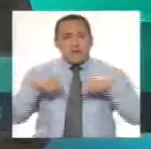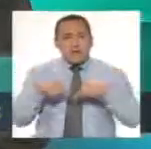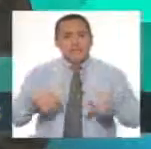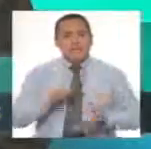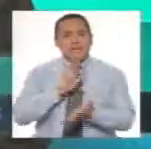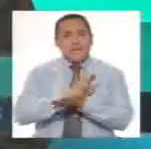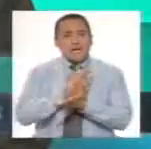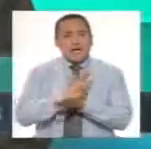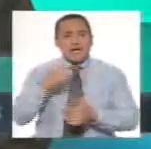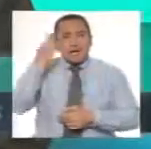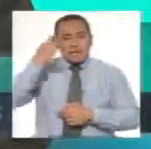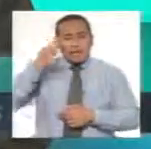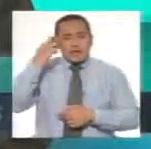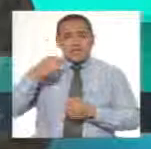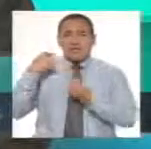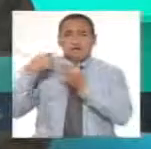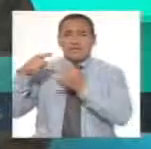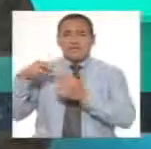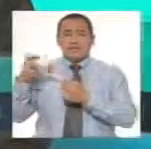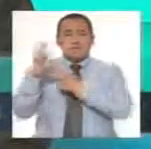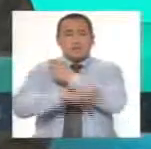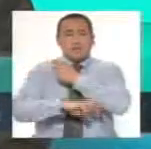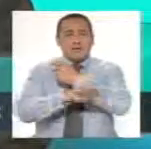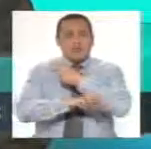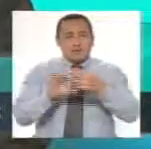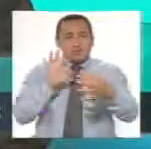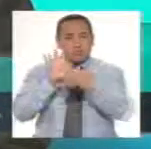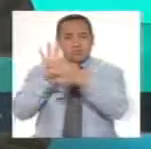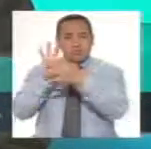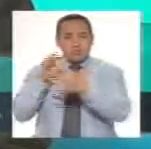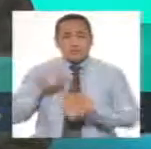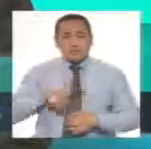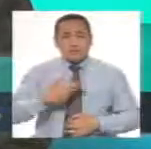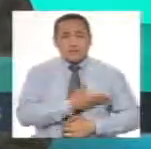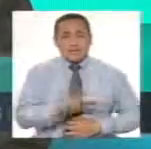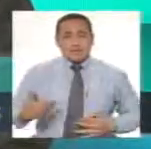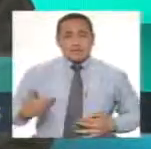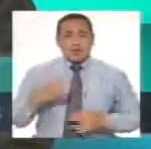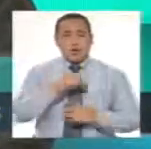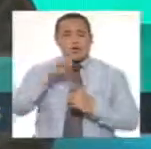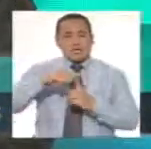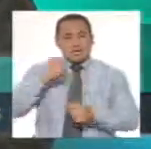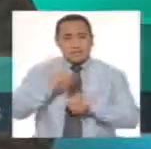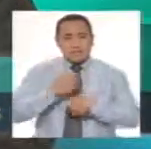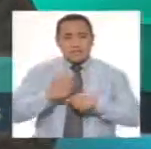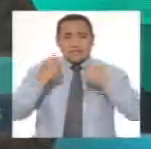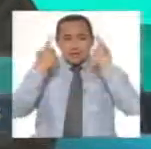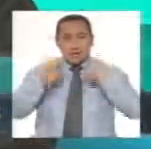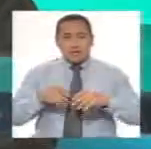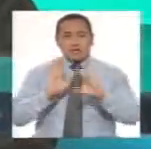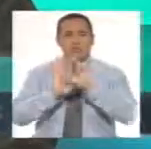y donde la política exterior que el presidente de la República de manera acertada conduce, de acuerdo a la Constitución,